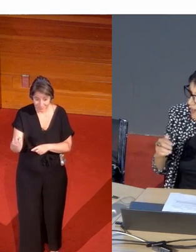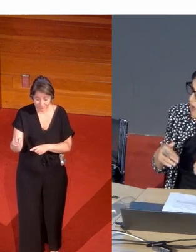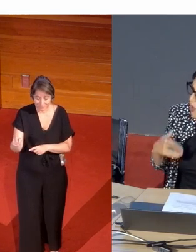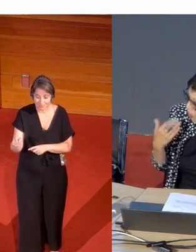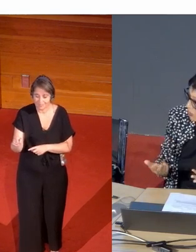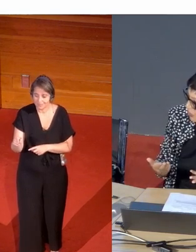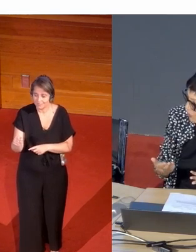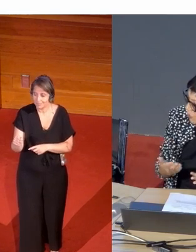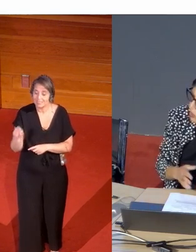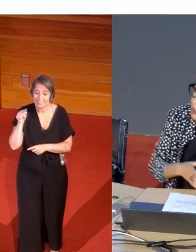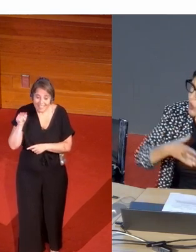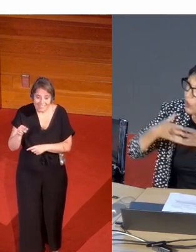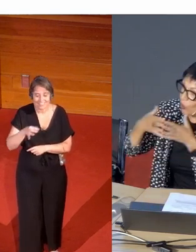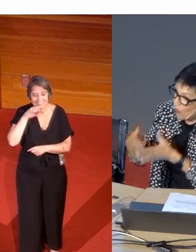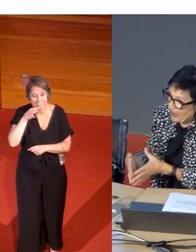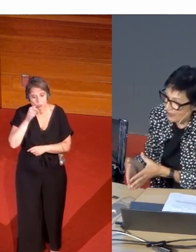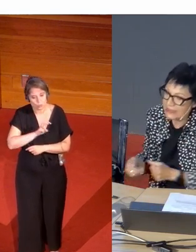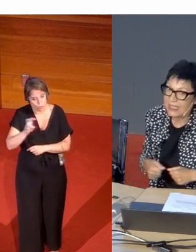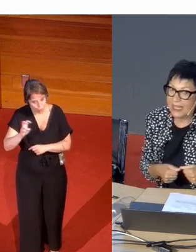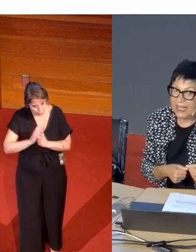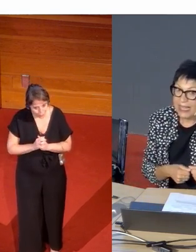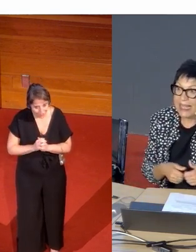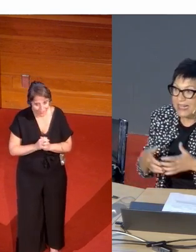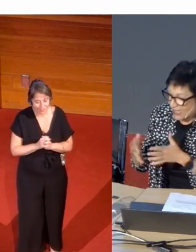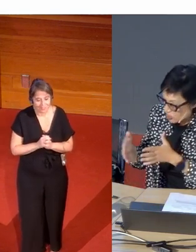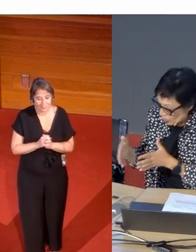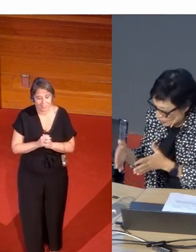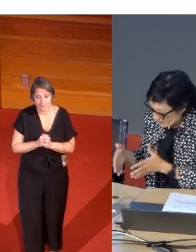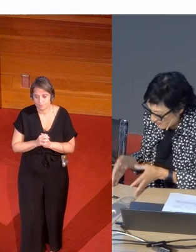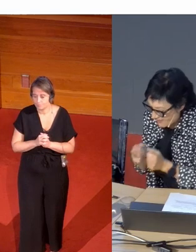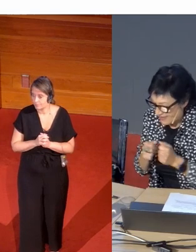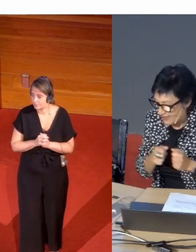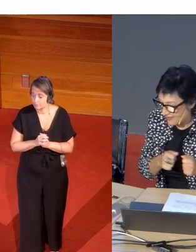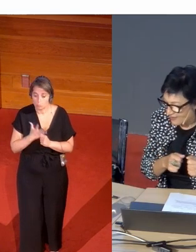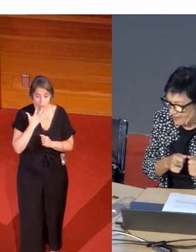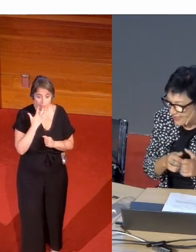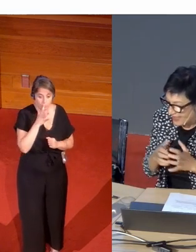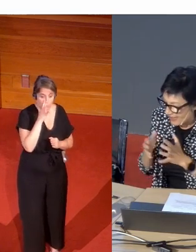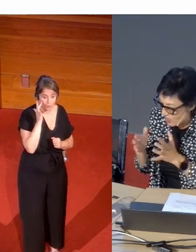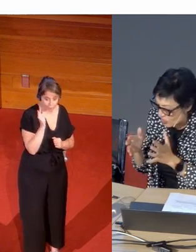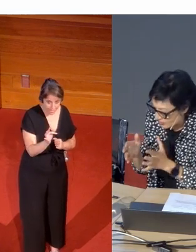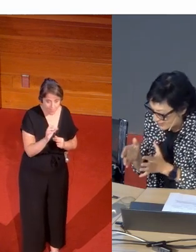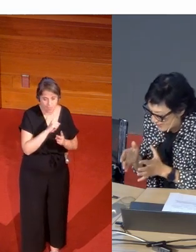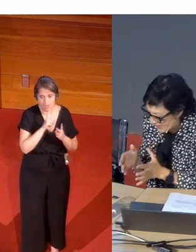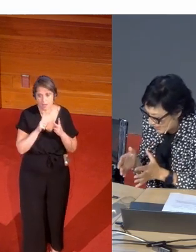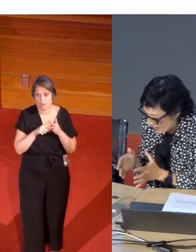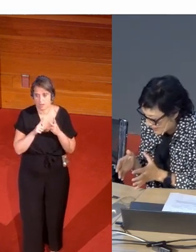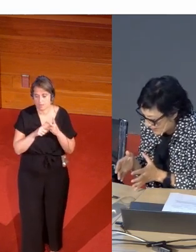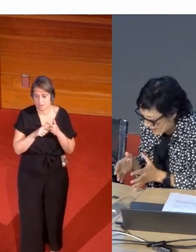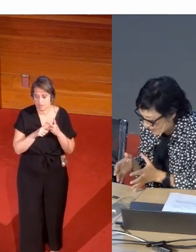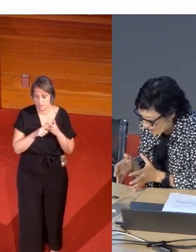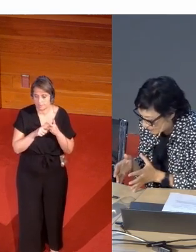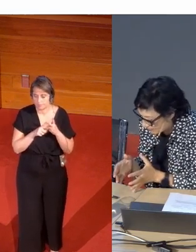es otro discurso lo cual en el caso de Francia y en el caso